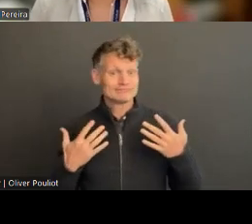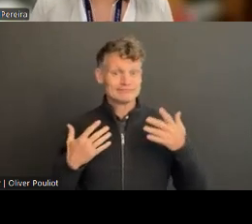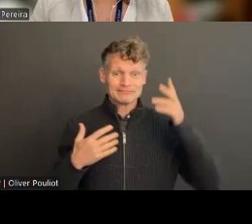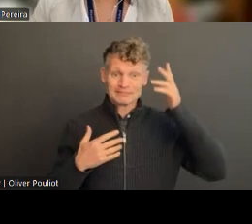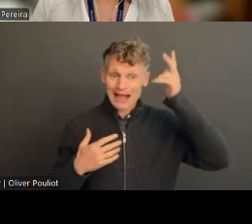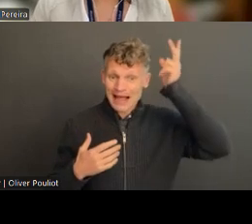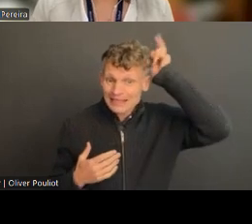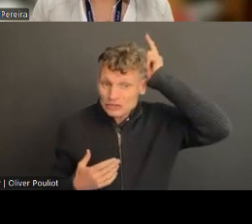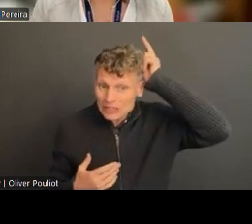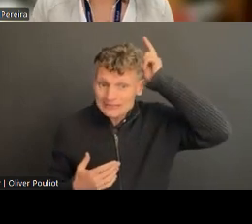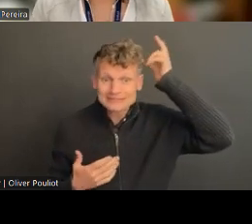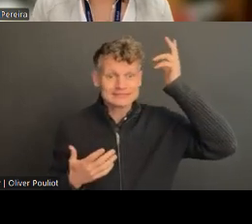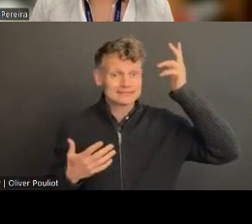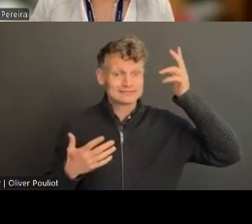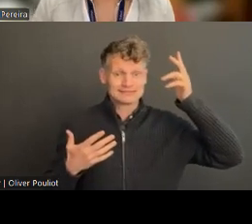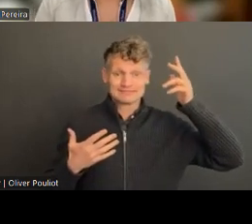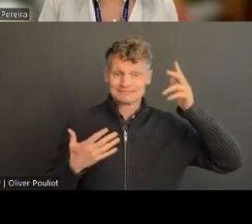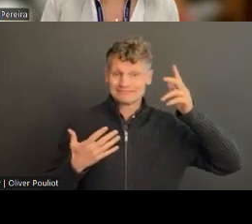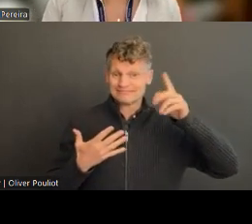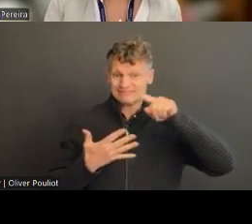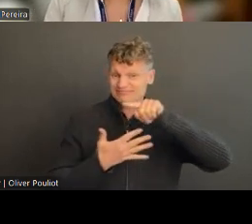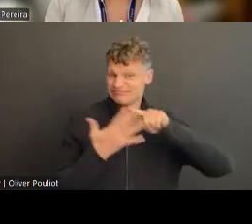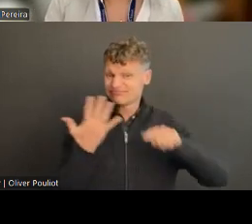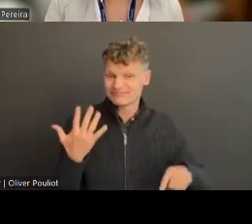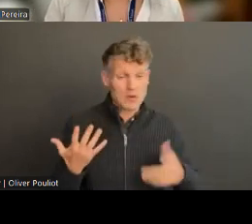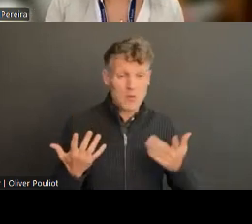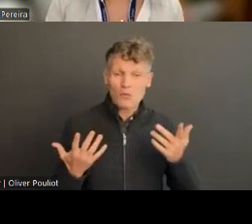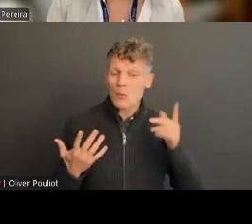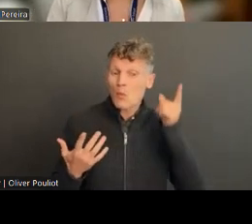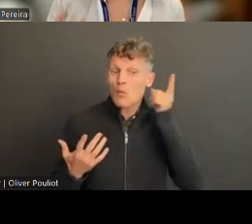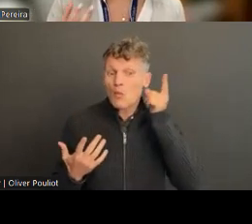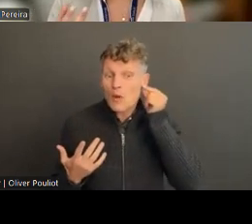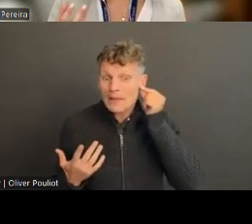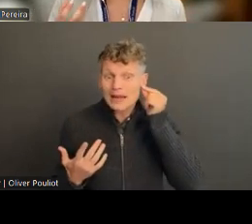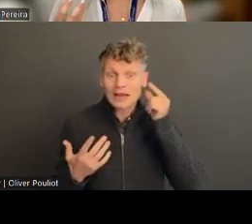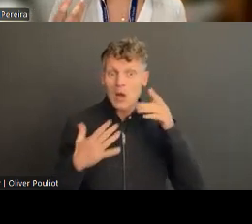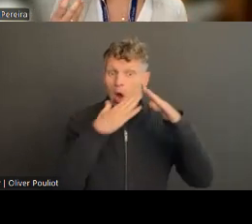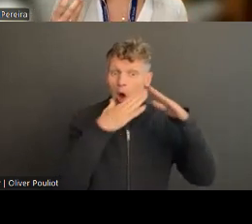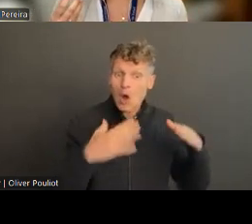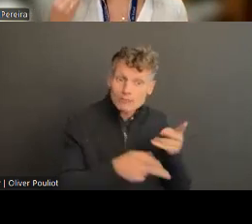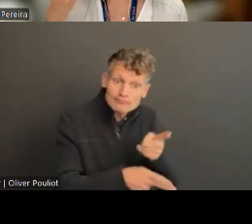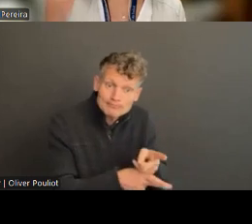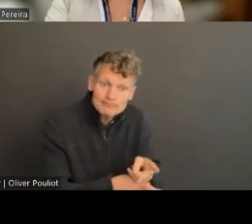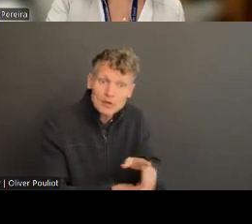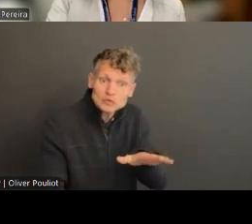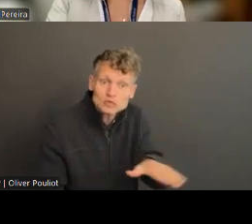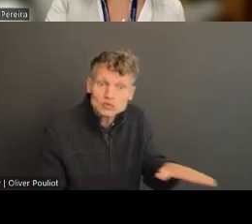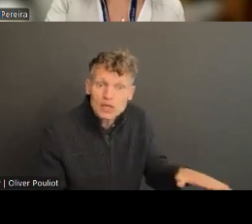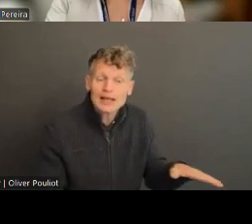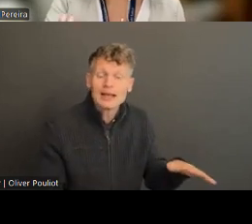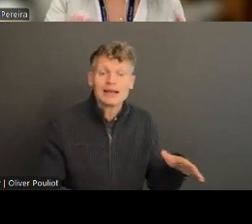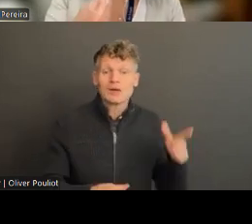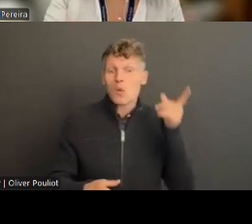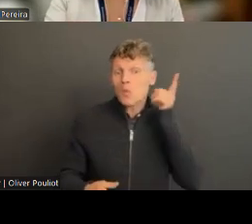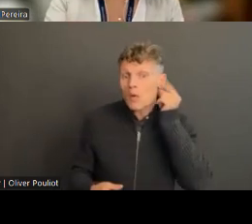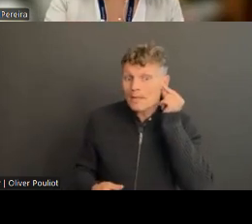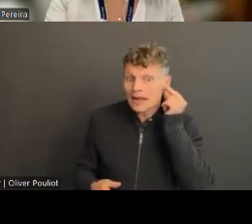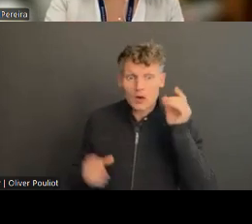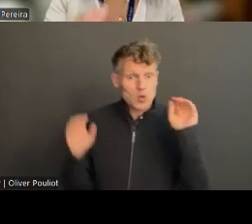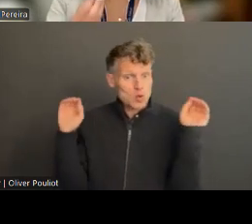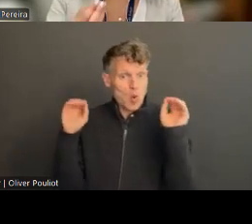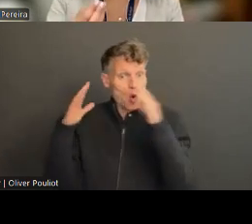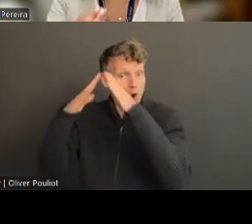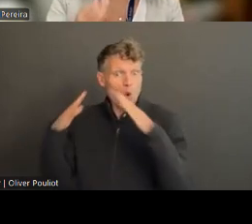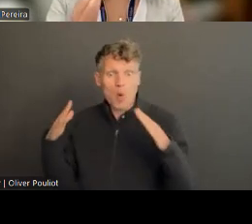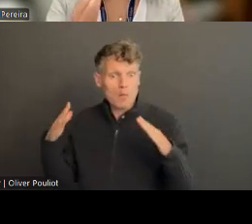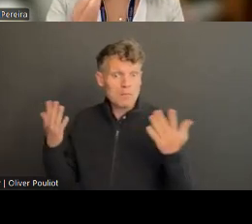libertad, o mujeres que viven con VIH, las cuales tienen necesidades distintas y que por lo tanto no la estamos mirando, y si no la estamos mirando